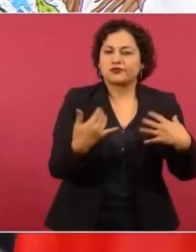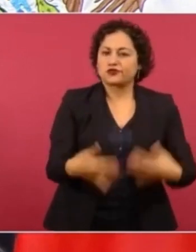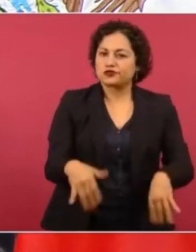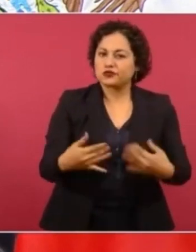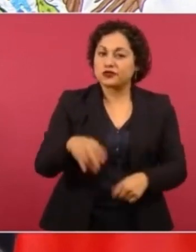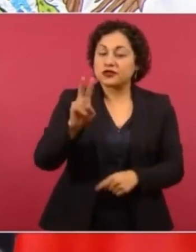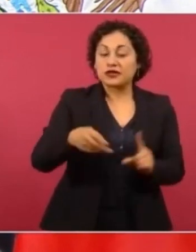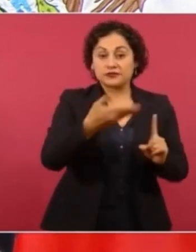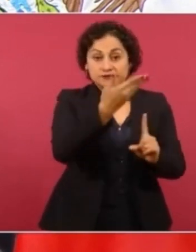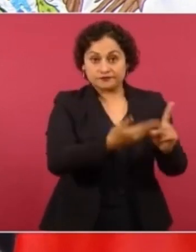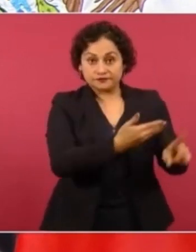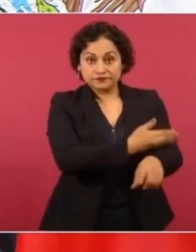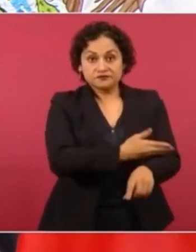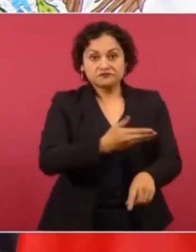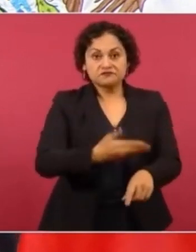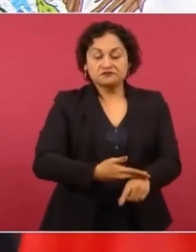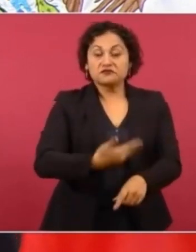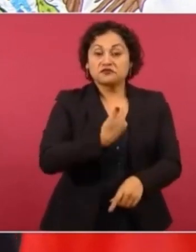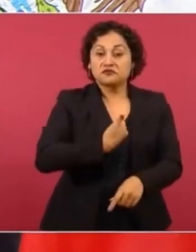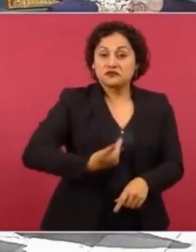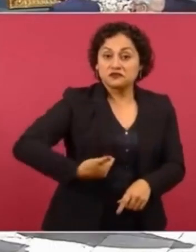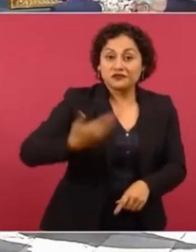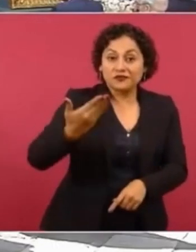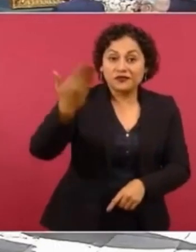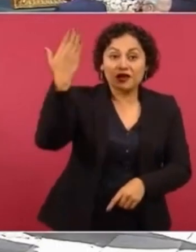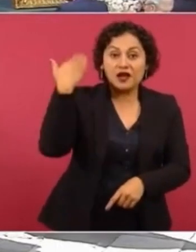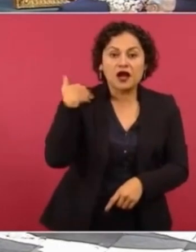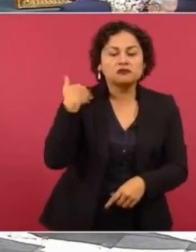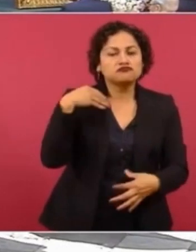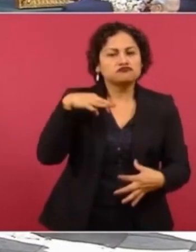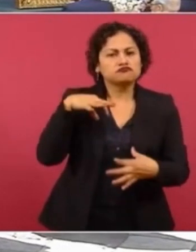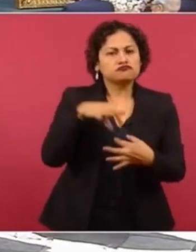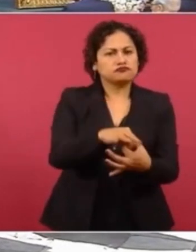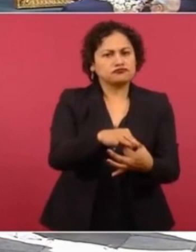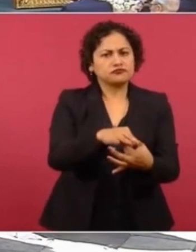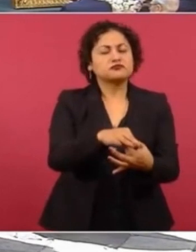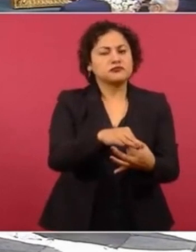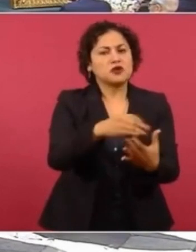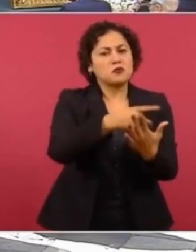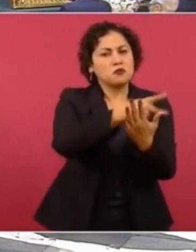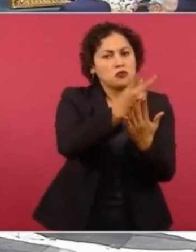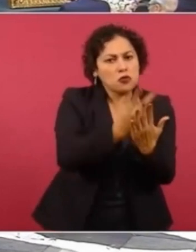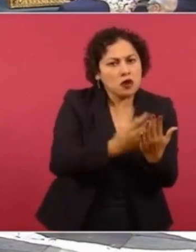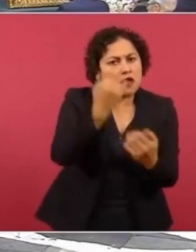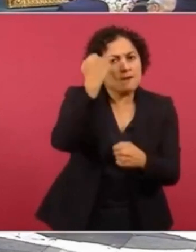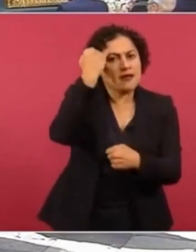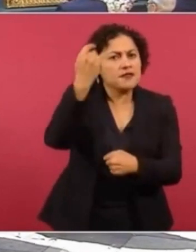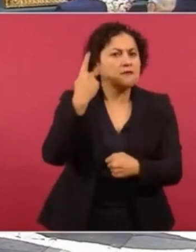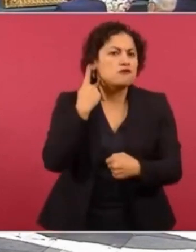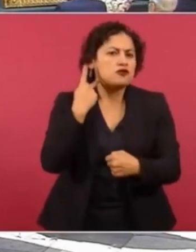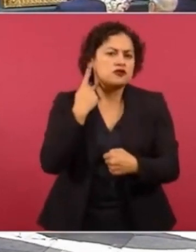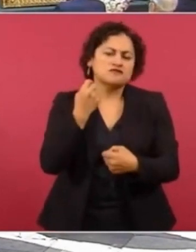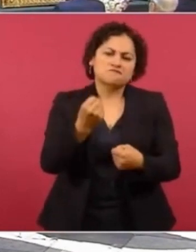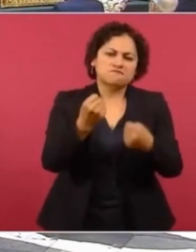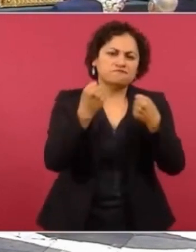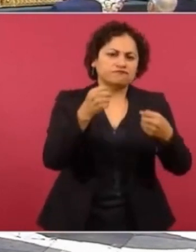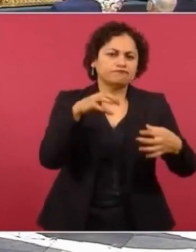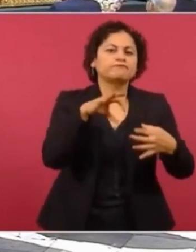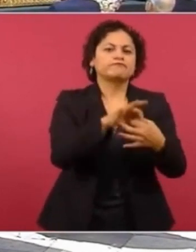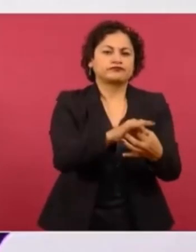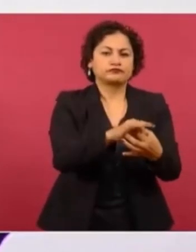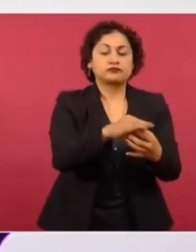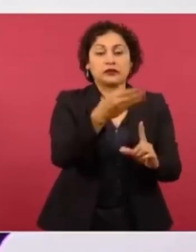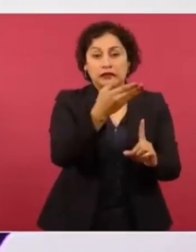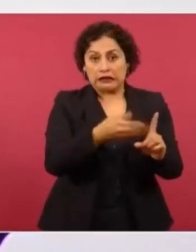uno de los mandatarios mexicanos más congruentes con su propia con su programa El Diario político su forma de